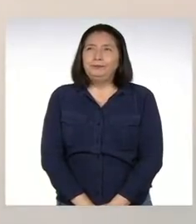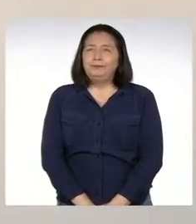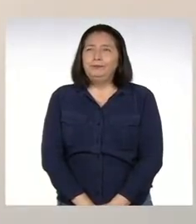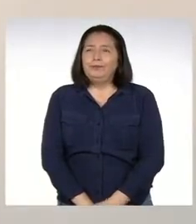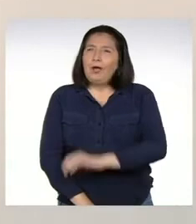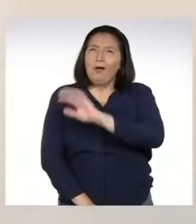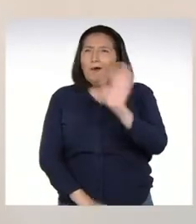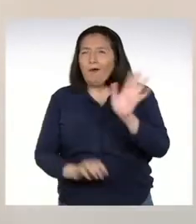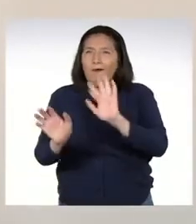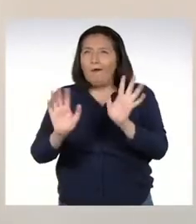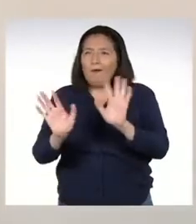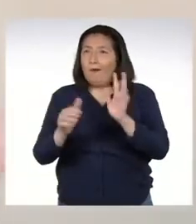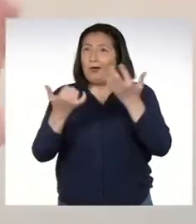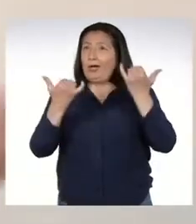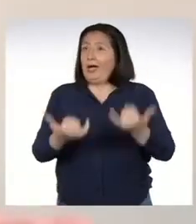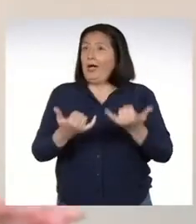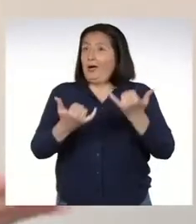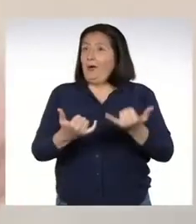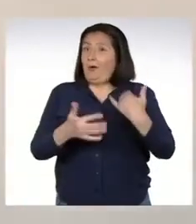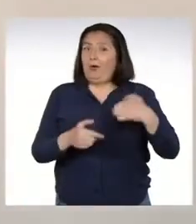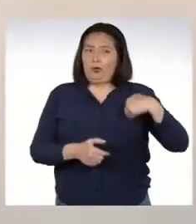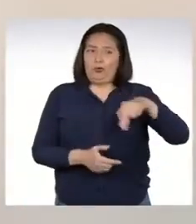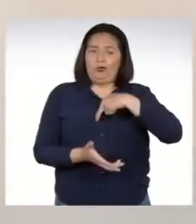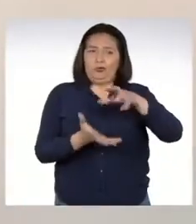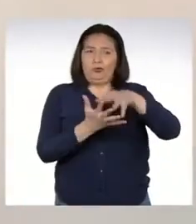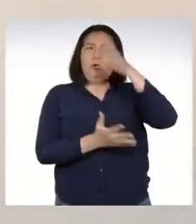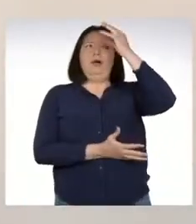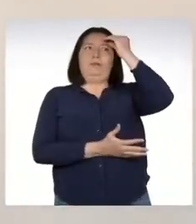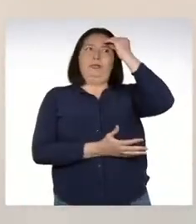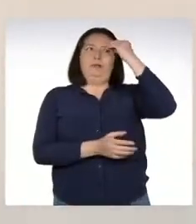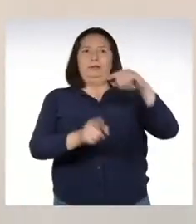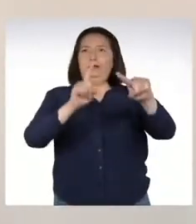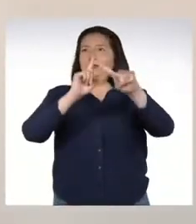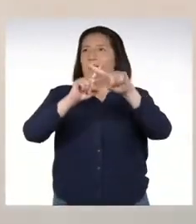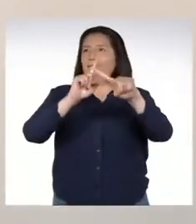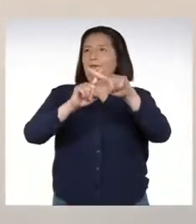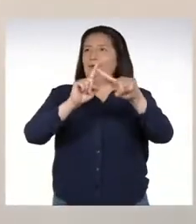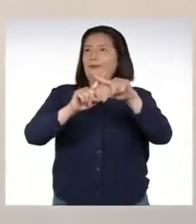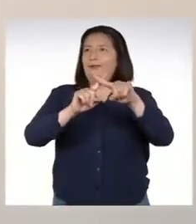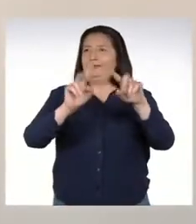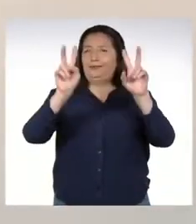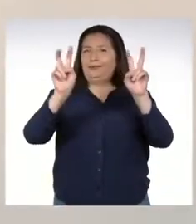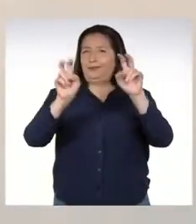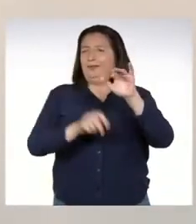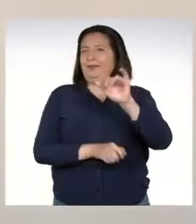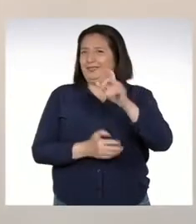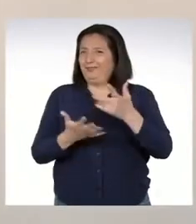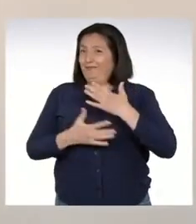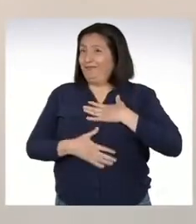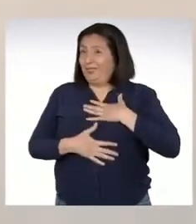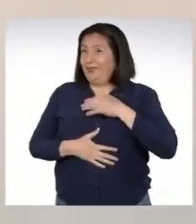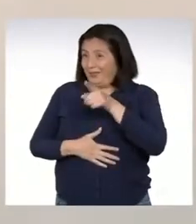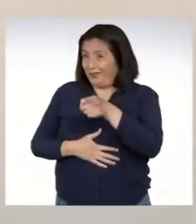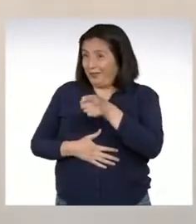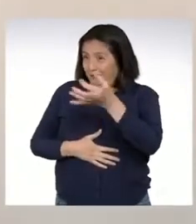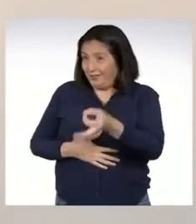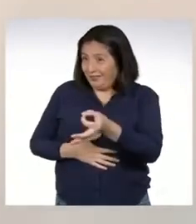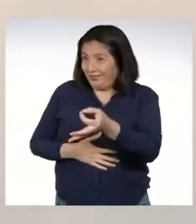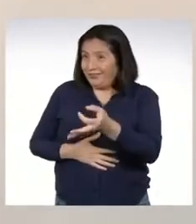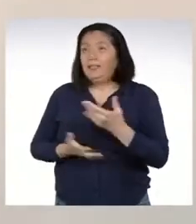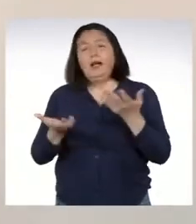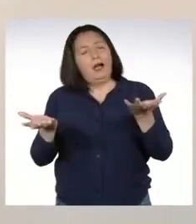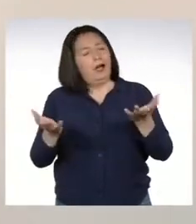Hola a todos. El día de hoy aprendimos sobre la multiplicación. Fue divertido, ¿verdad? Pero sobre